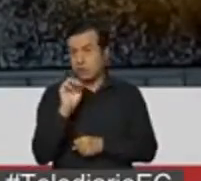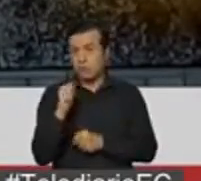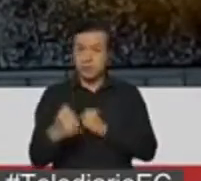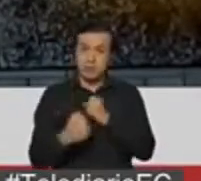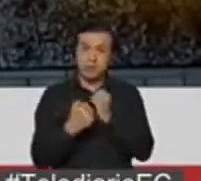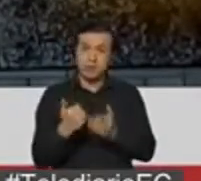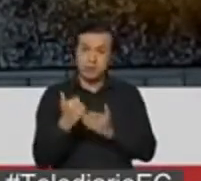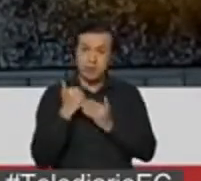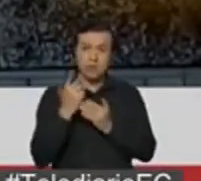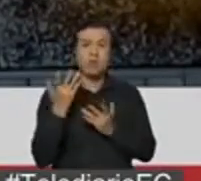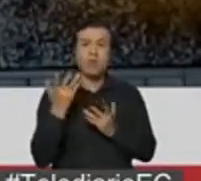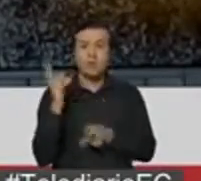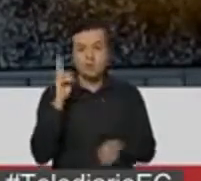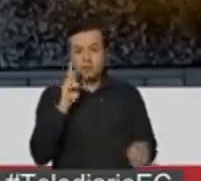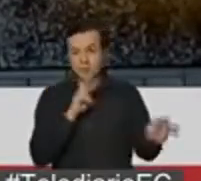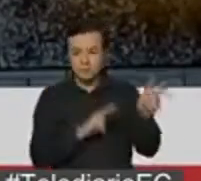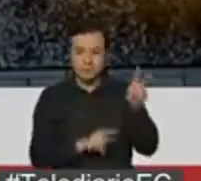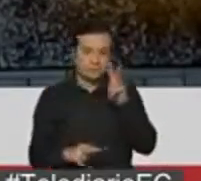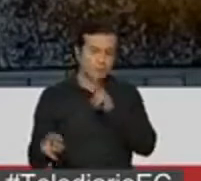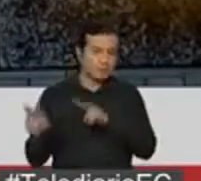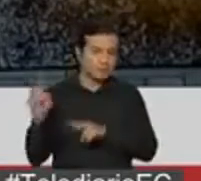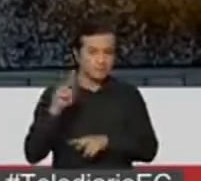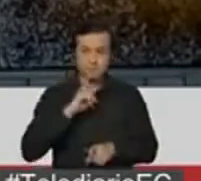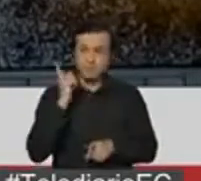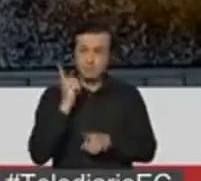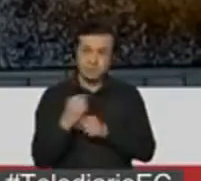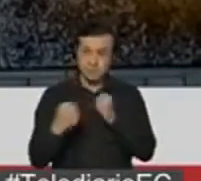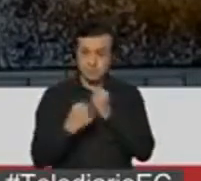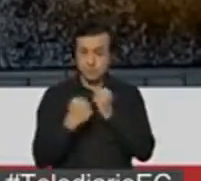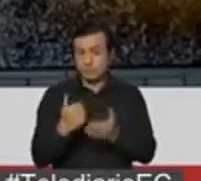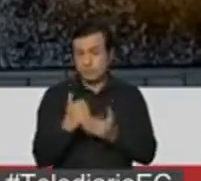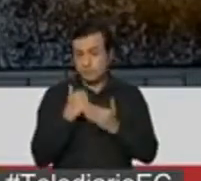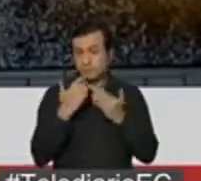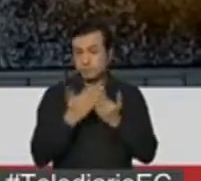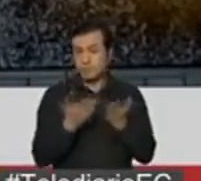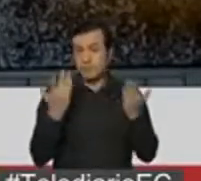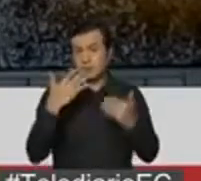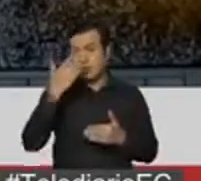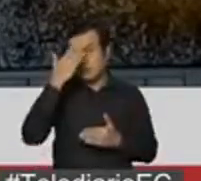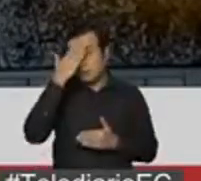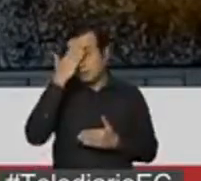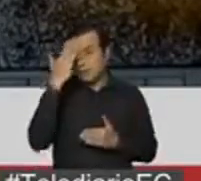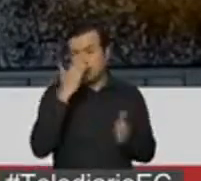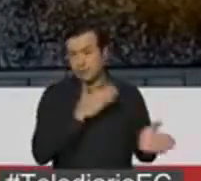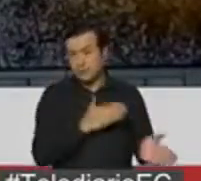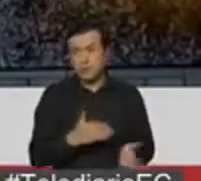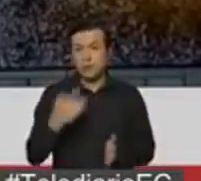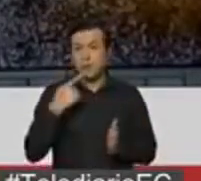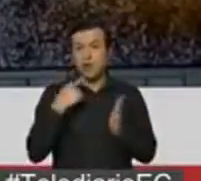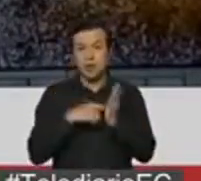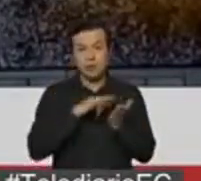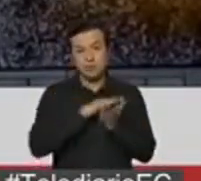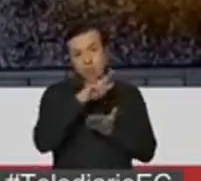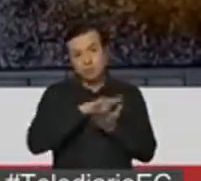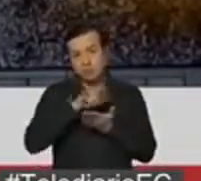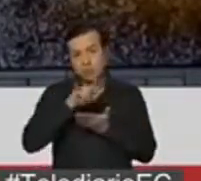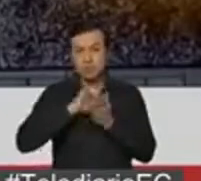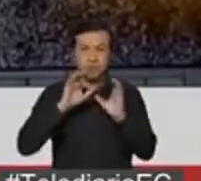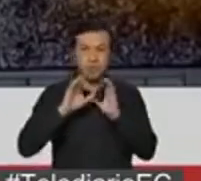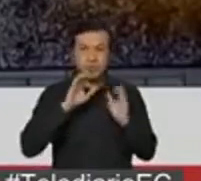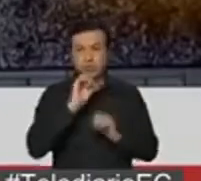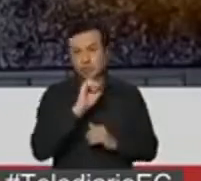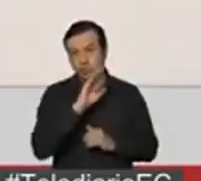ver cómo podríamos arrancar? Y claro, y nos dé las facilidades, también se nos acompaña en el tema de las rutas, podríamos hablar de la OC